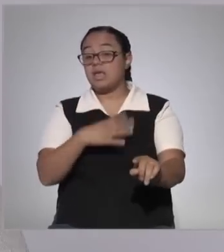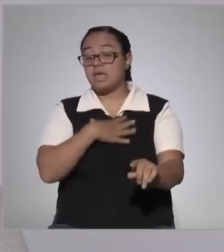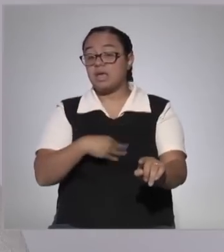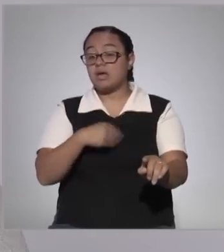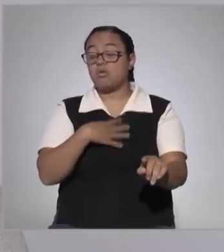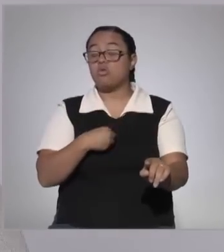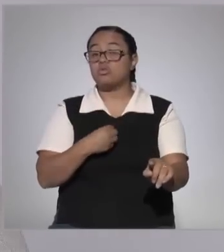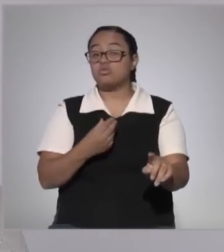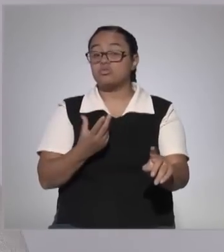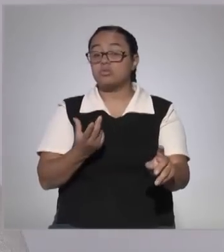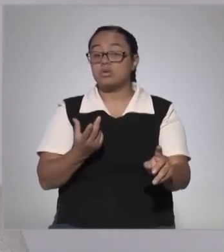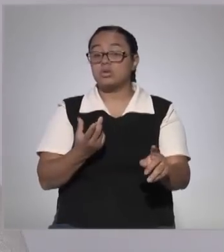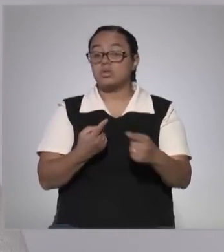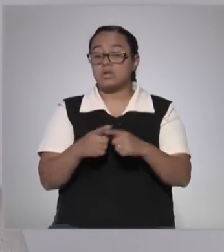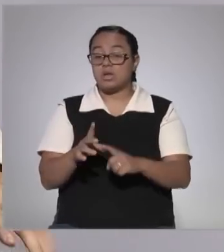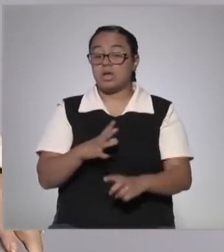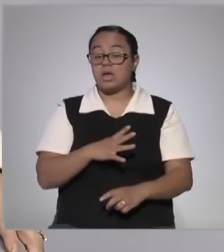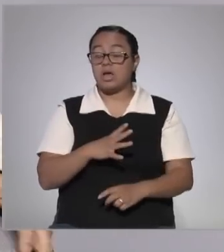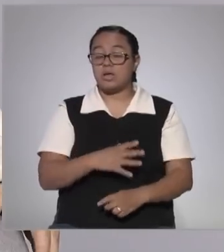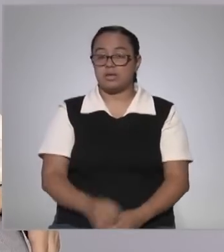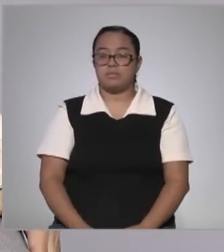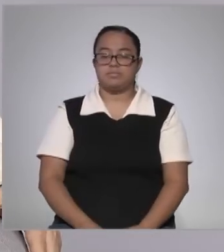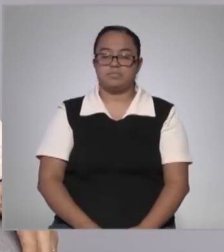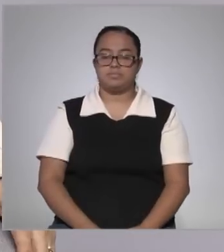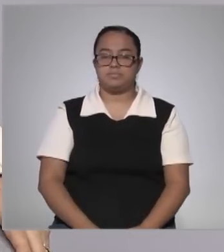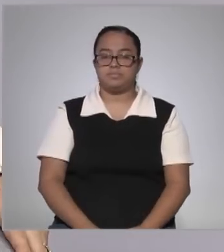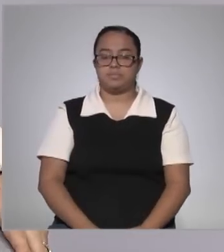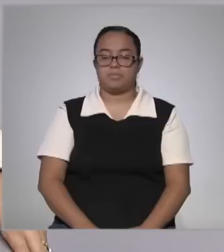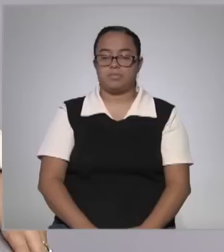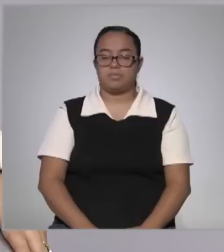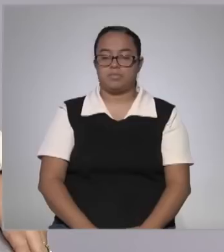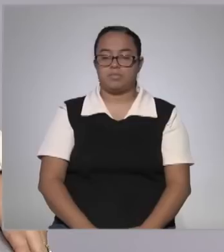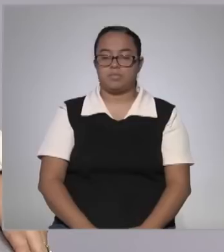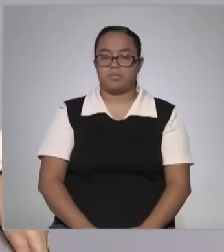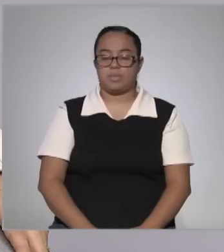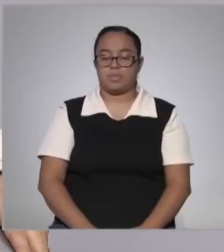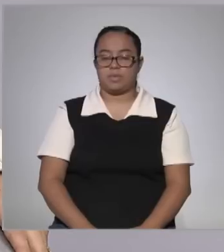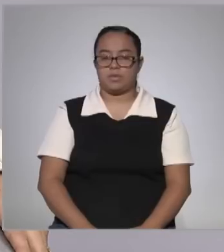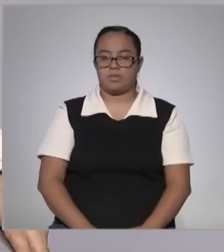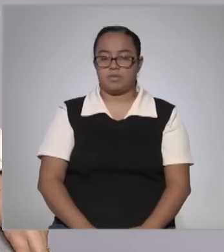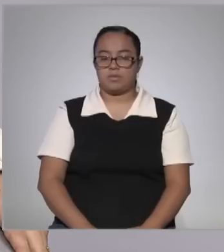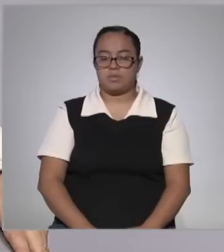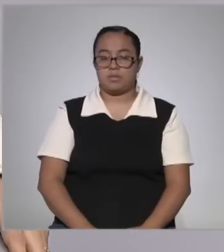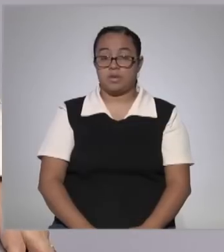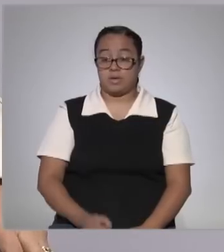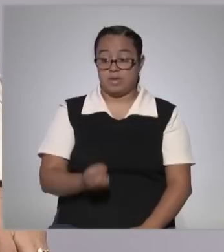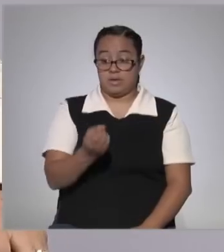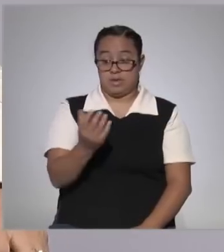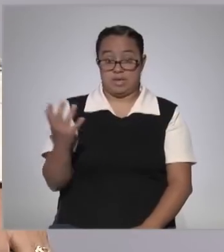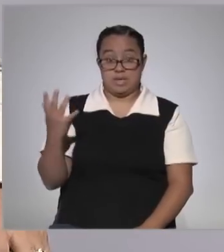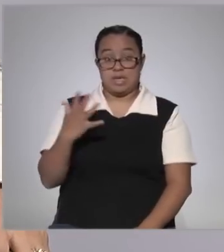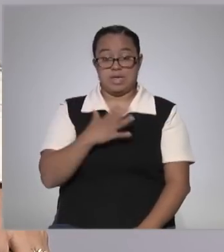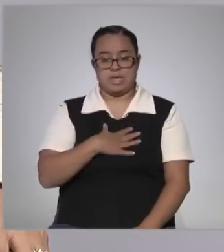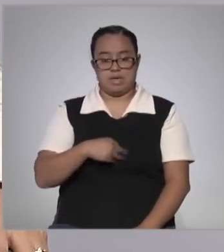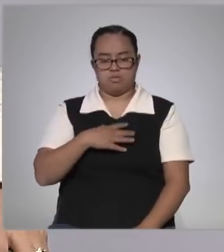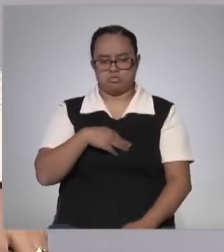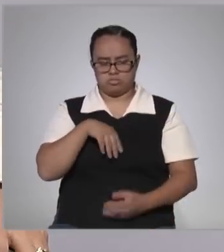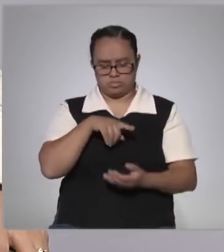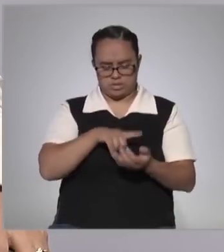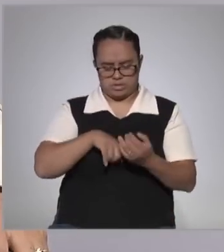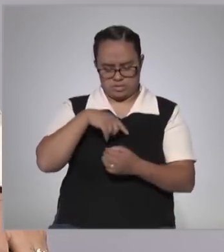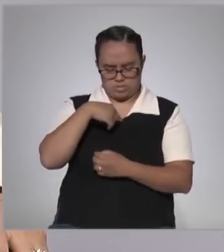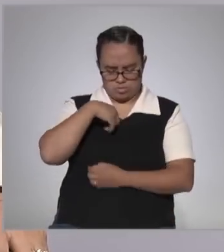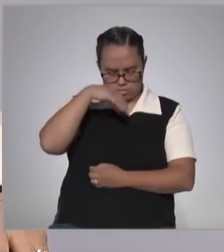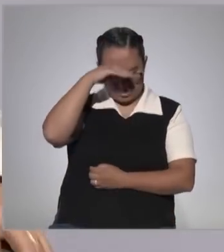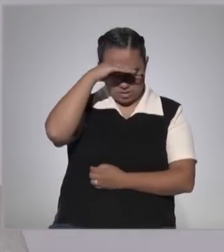y resulta que en esa condición, pues estás pensando a ver si te